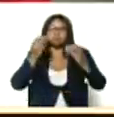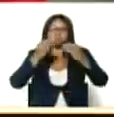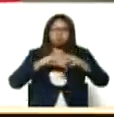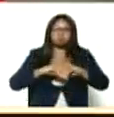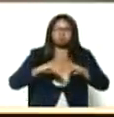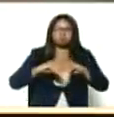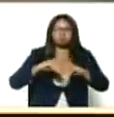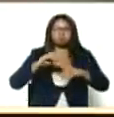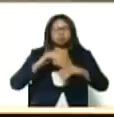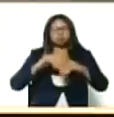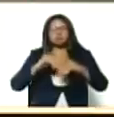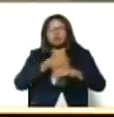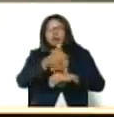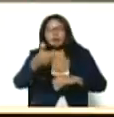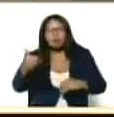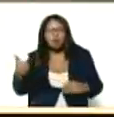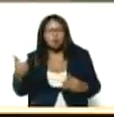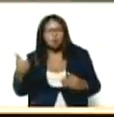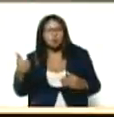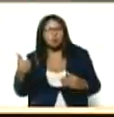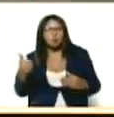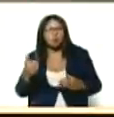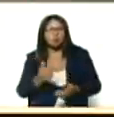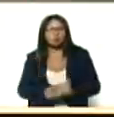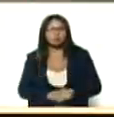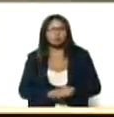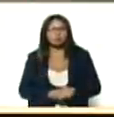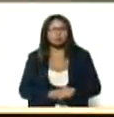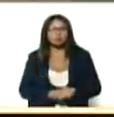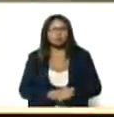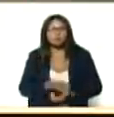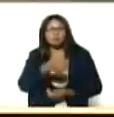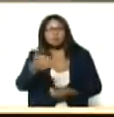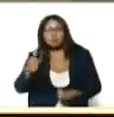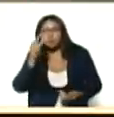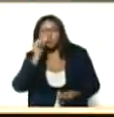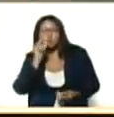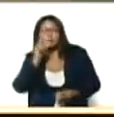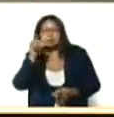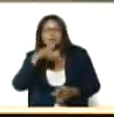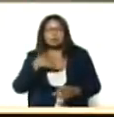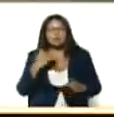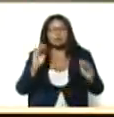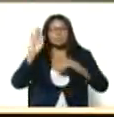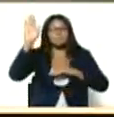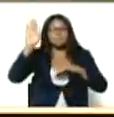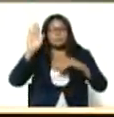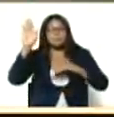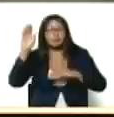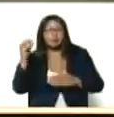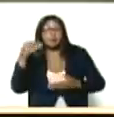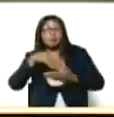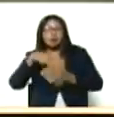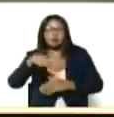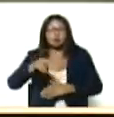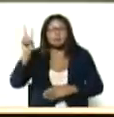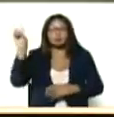de carne y hueso con candidatos y candidatas, lo que se imponga en Venezuela.